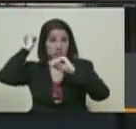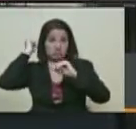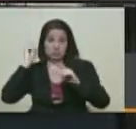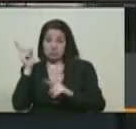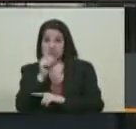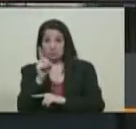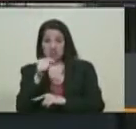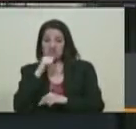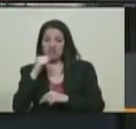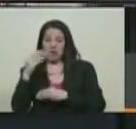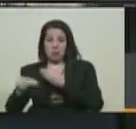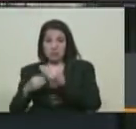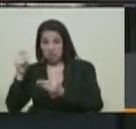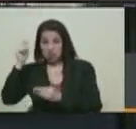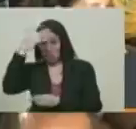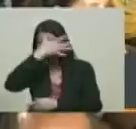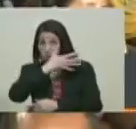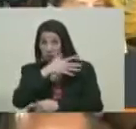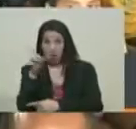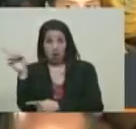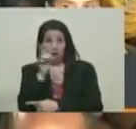¿Quién lo va a hacer? ¿Donald Trump?